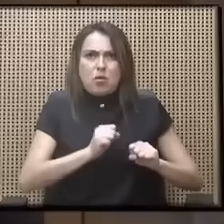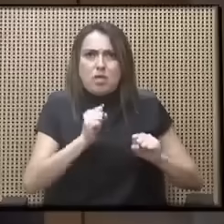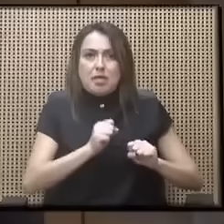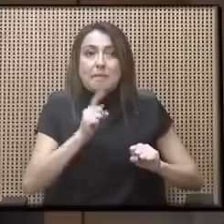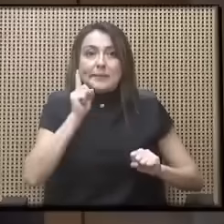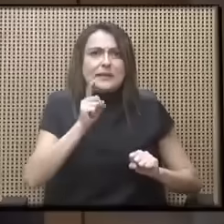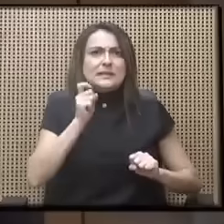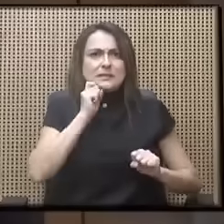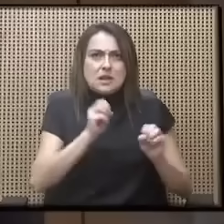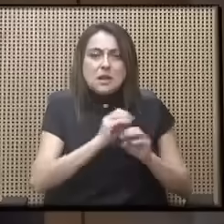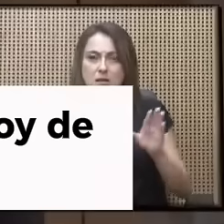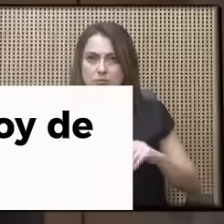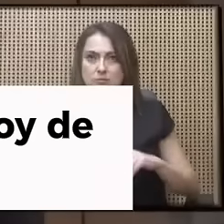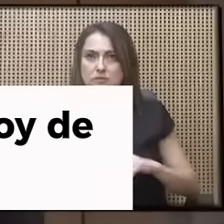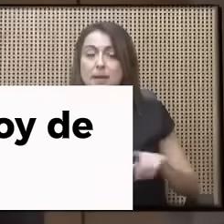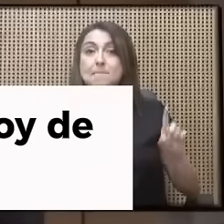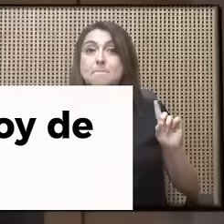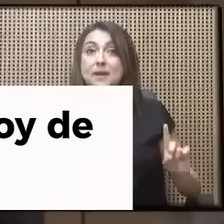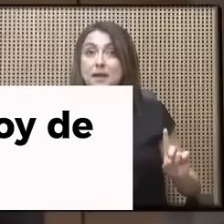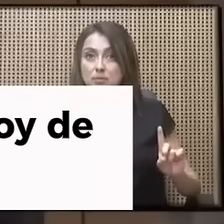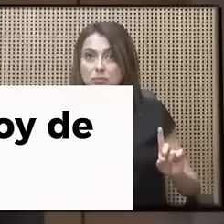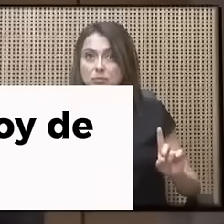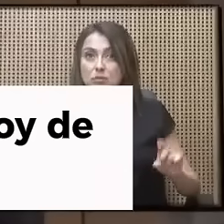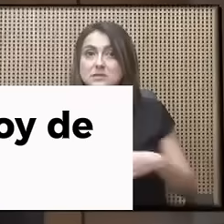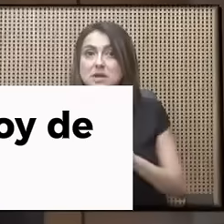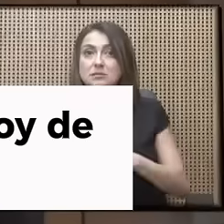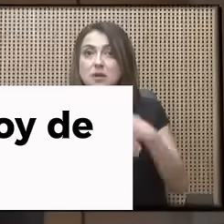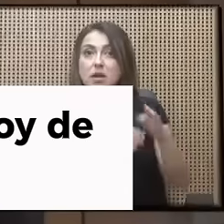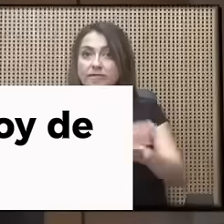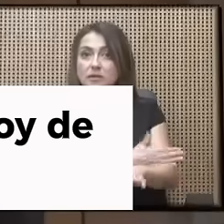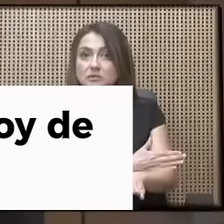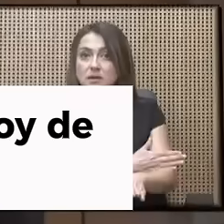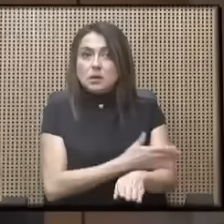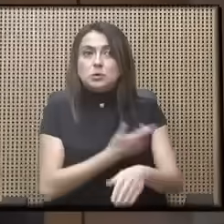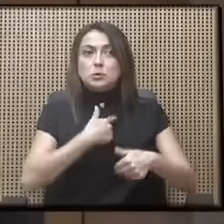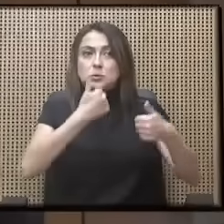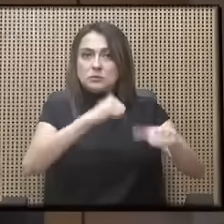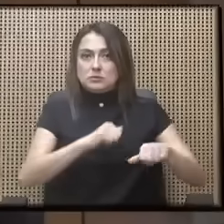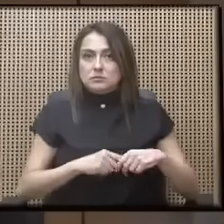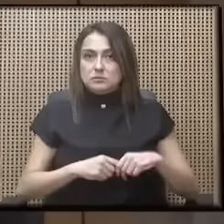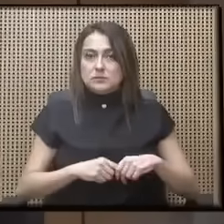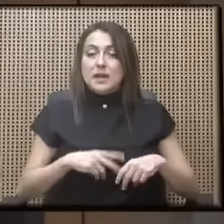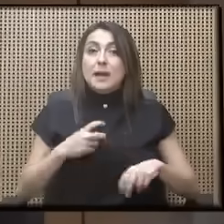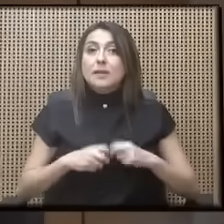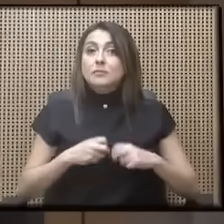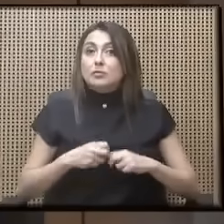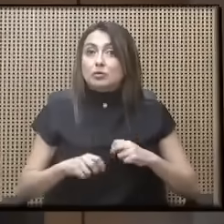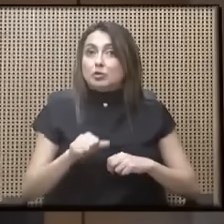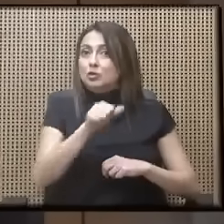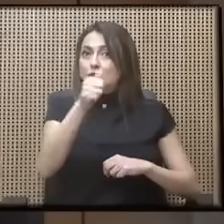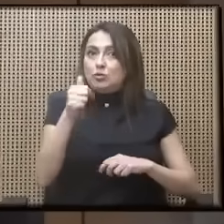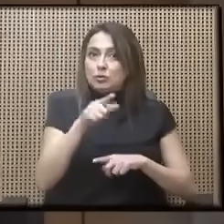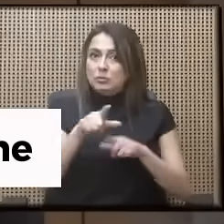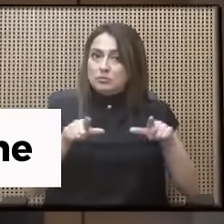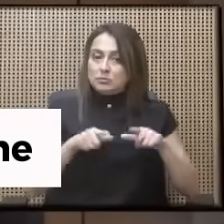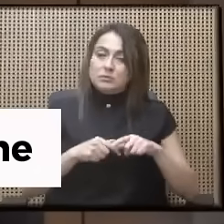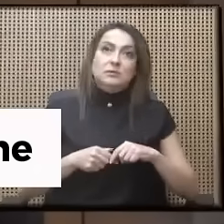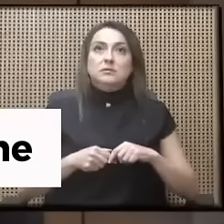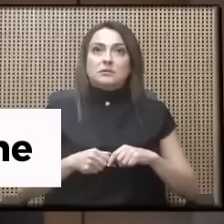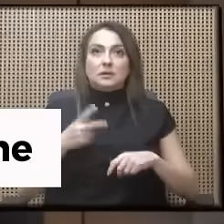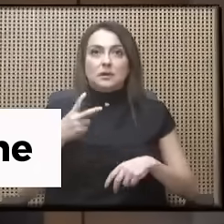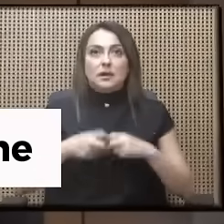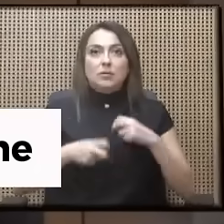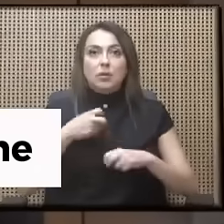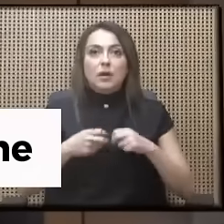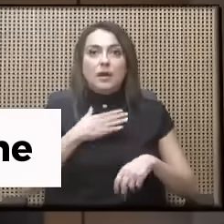mentir, eso estamos claros, pero al menos se hace un avance. Y ahí estoy de acuerdo. El problema está en otro lado. Y el